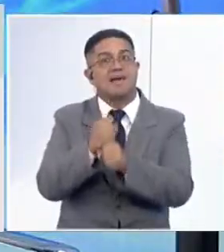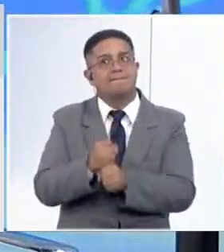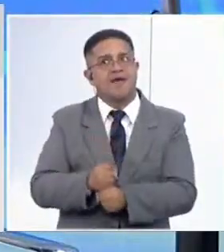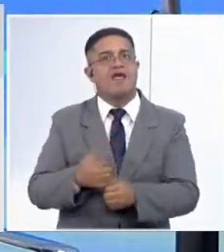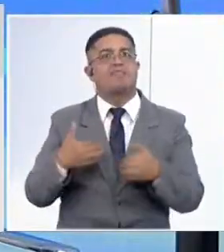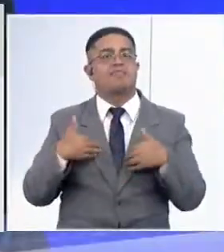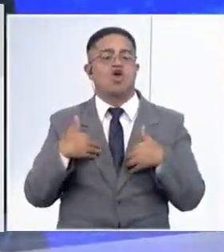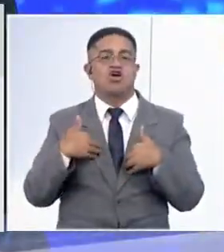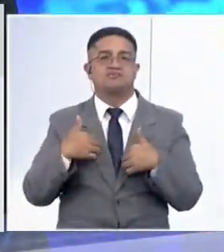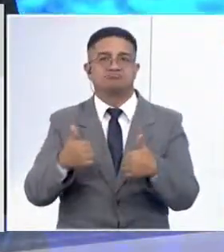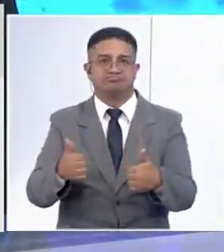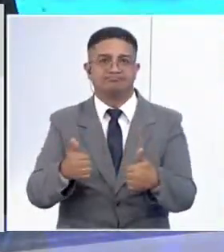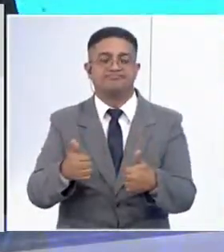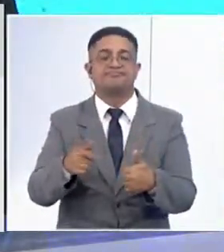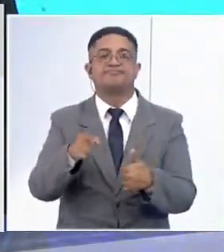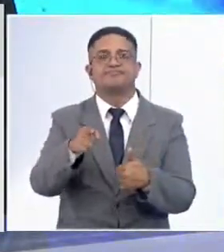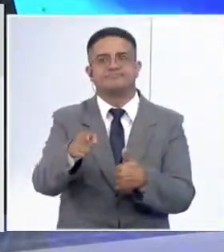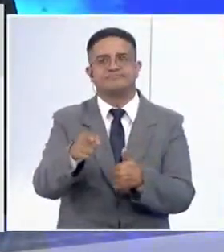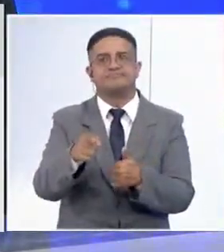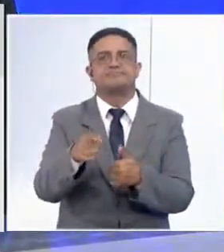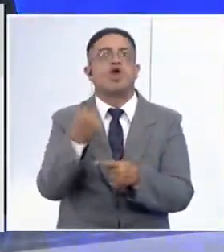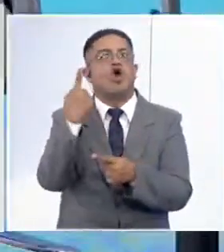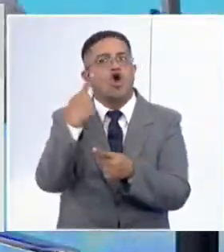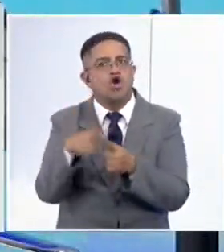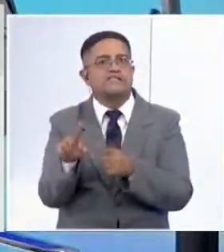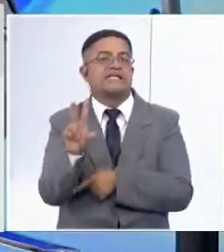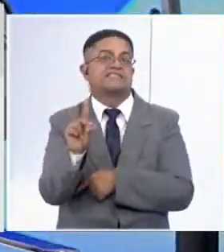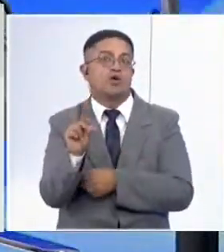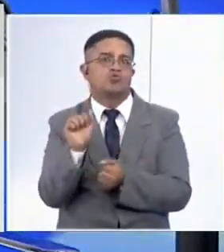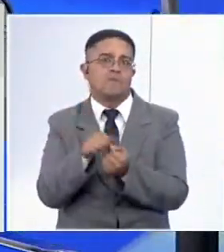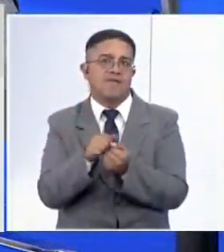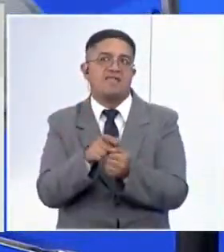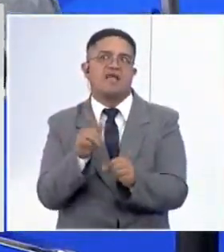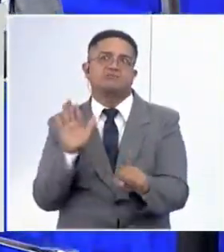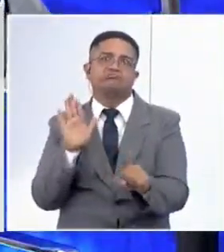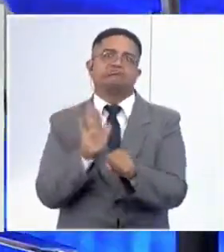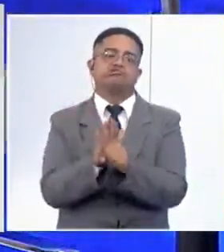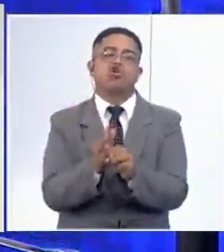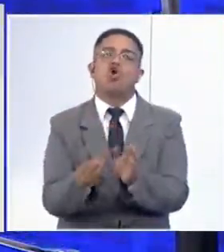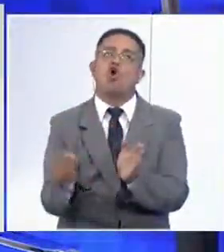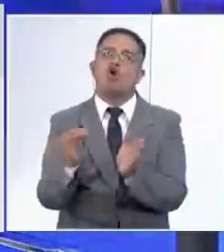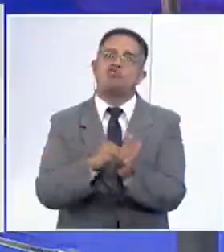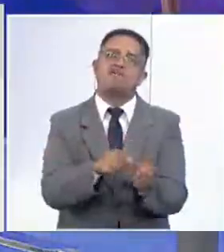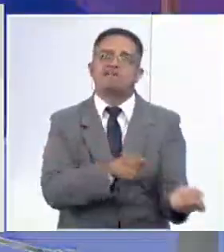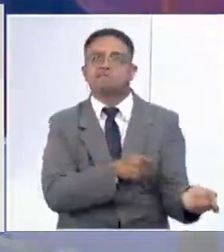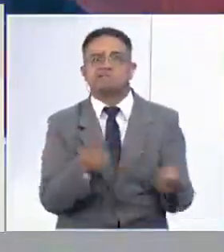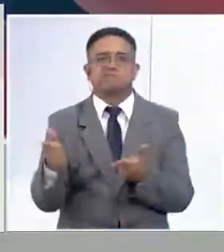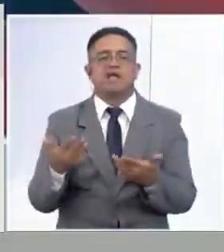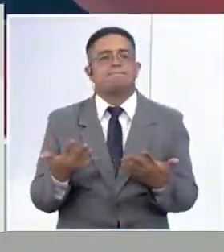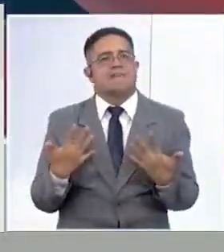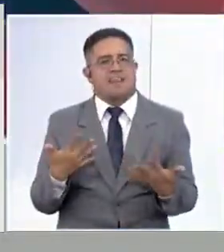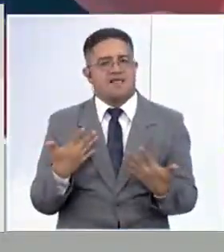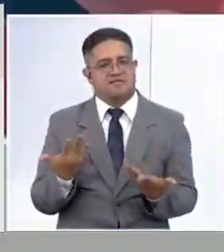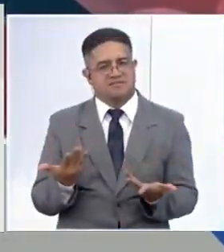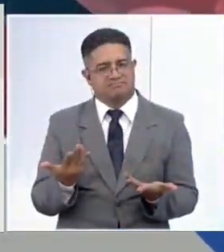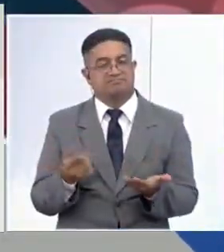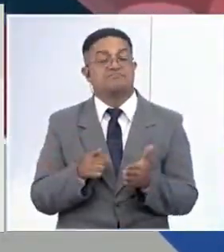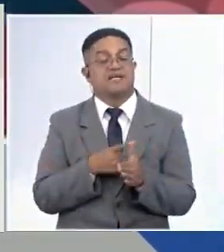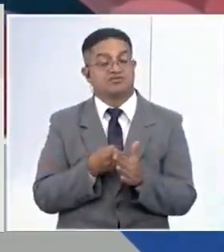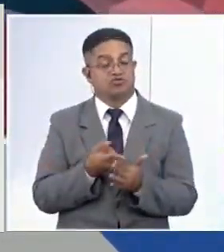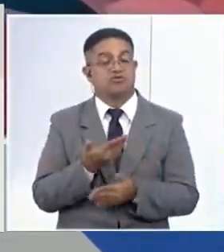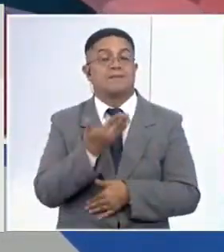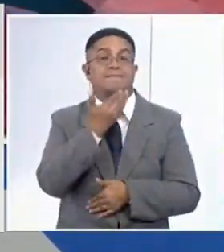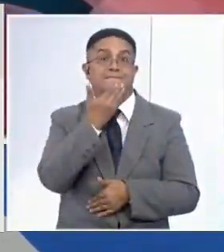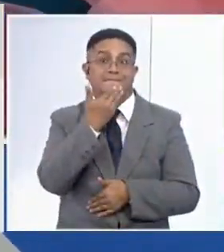para operarnos, que no migre otro. Entonces se vuelve a obstruir el paciente, hay que meter al paciente. Entonces, esto es un procedimiento que